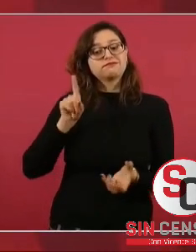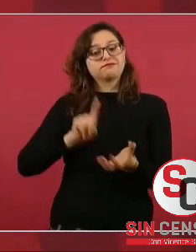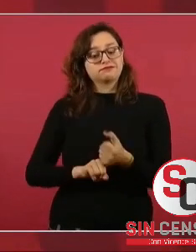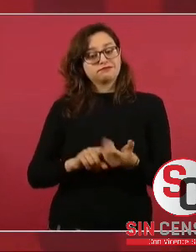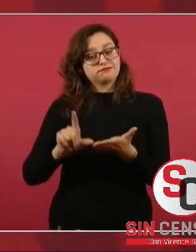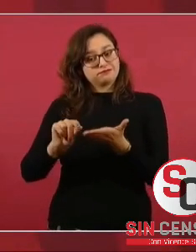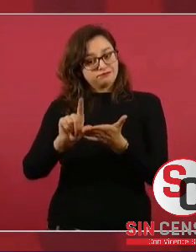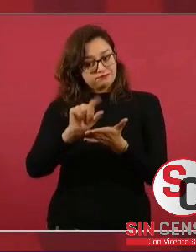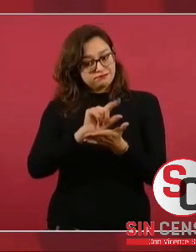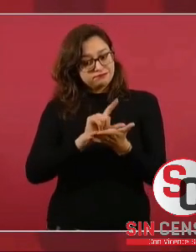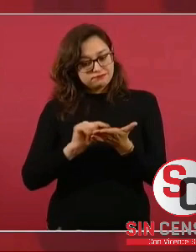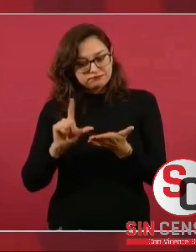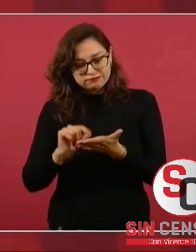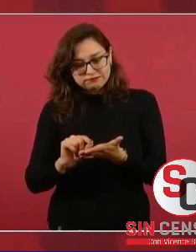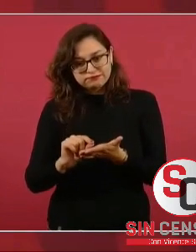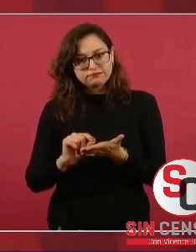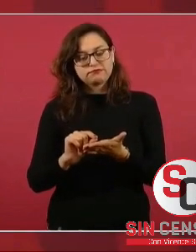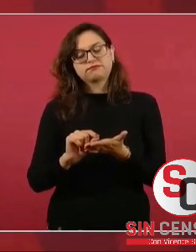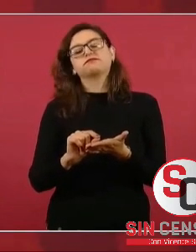pudo